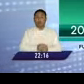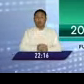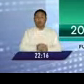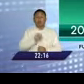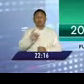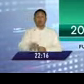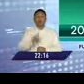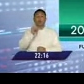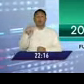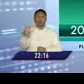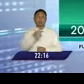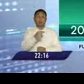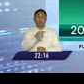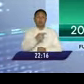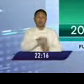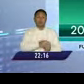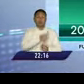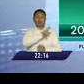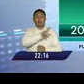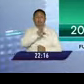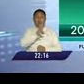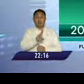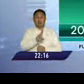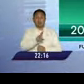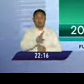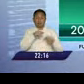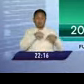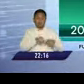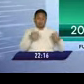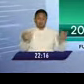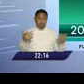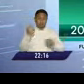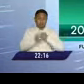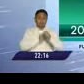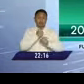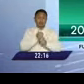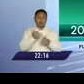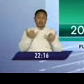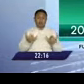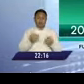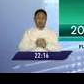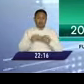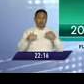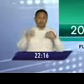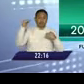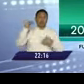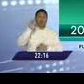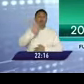hubo 337 casos. Y en el mismo periodo, en el 2022, ya contabilizan